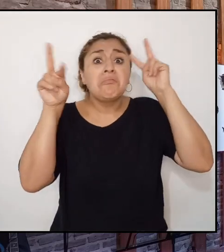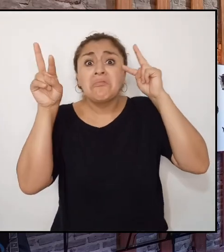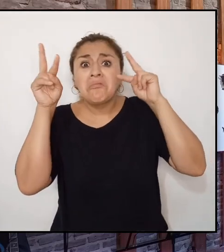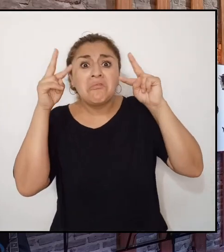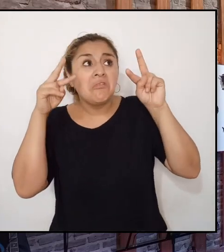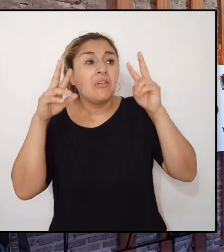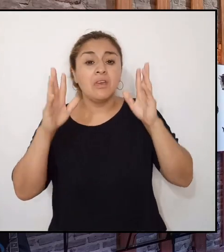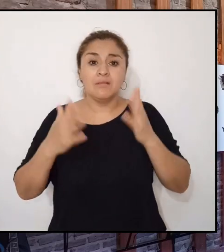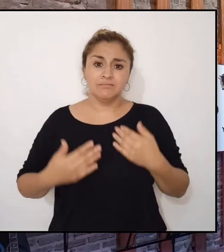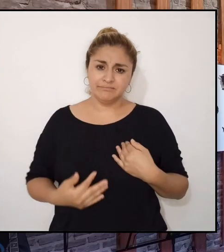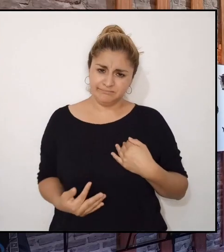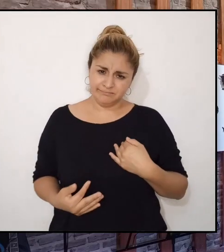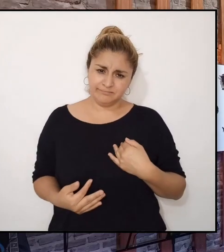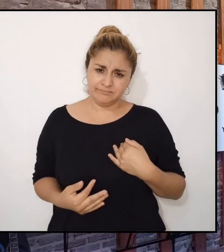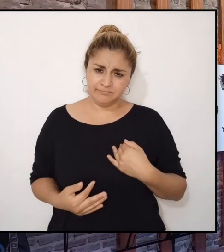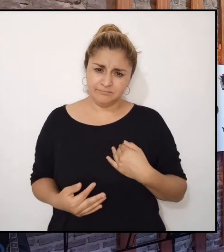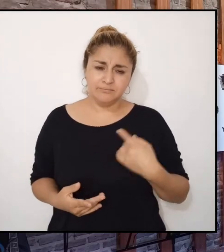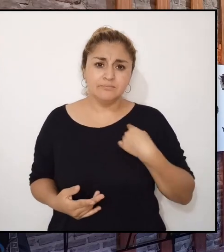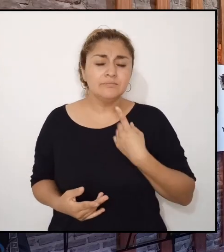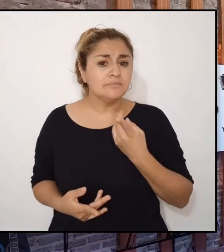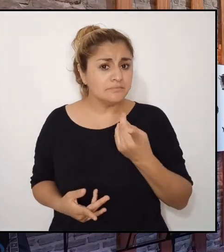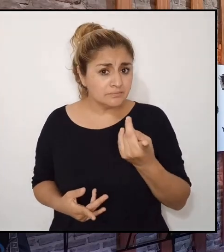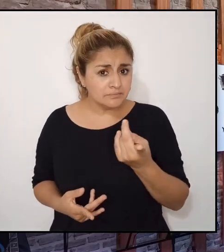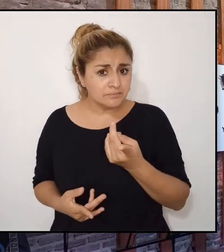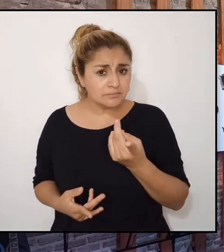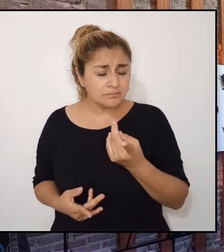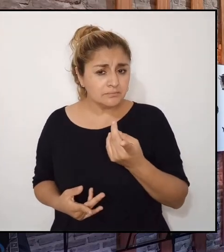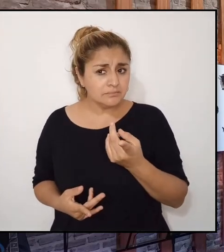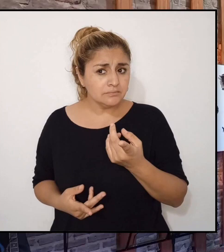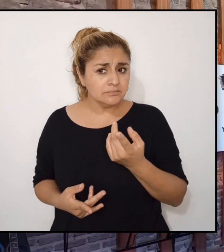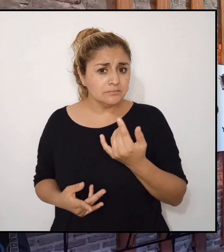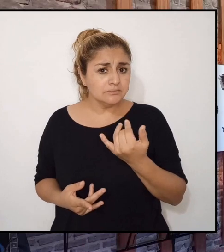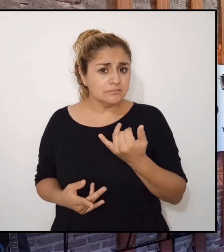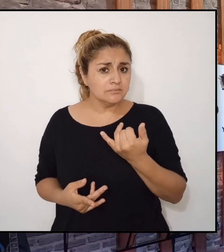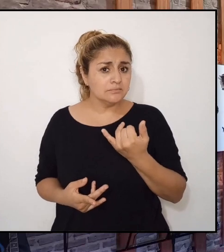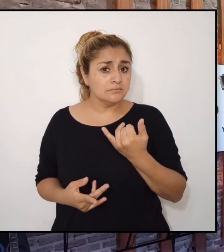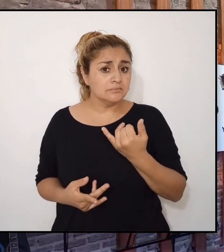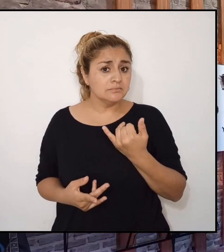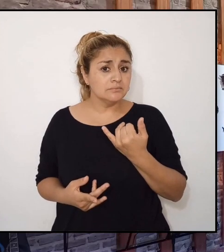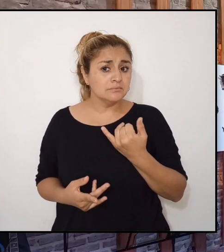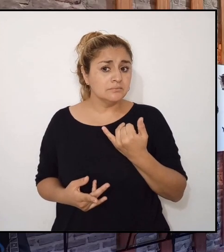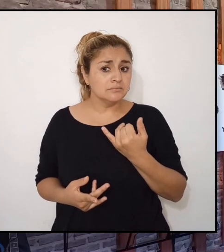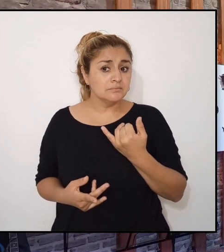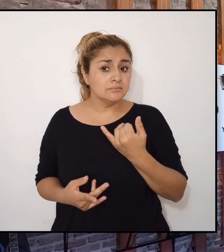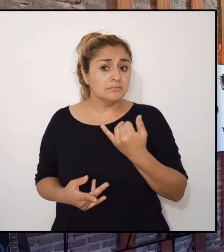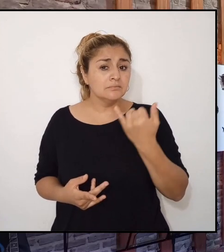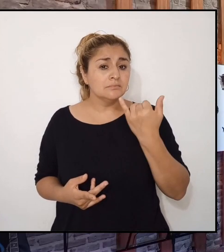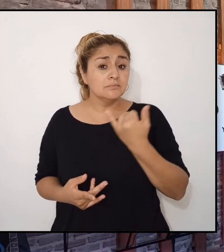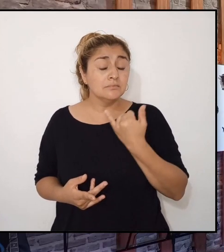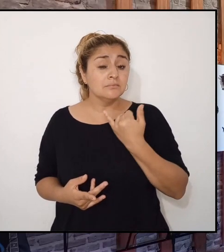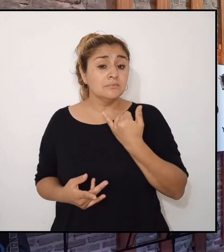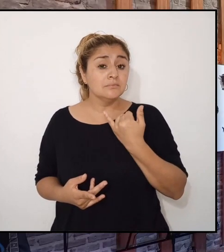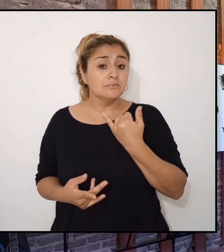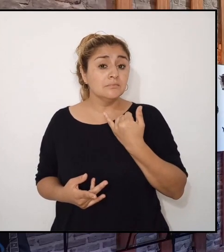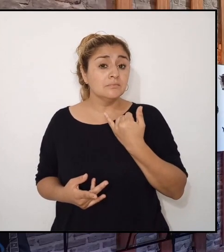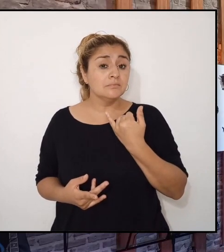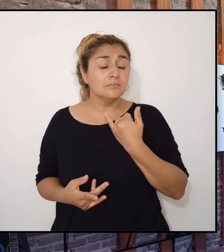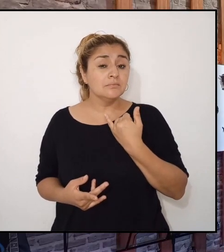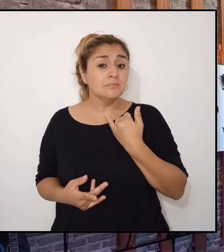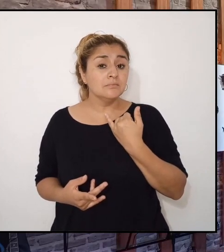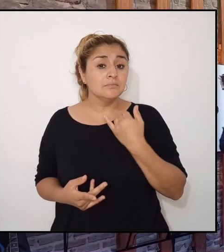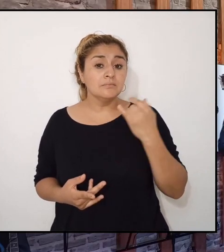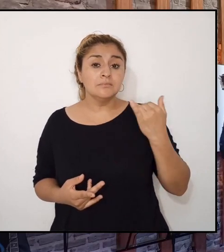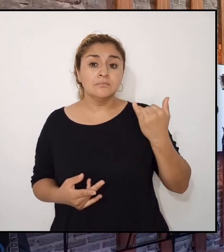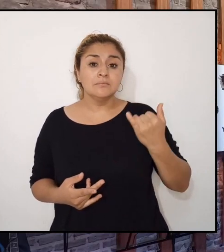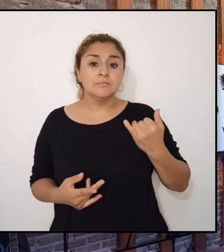¿no? Ya a veces les hago broma a los hermanos, les digo, hermanos, nosotros estamos tan acostumbrados, los que hace muchos años que estamos